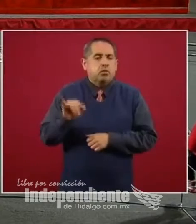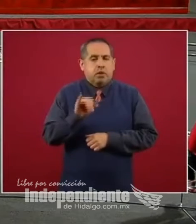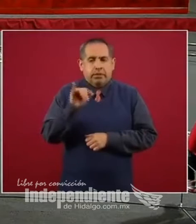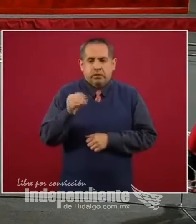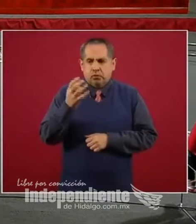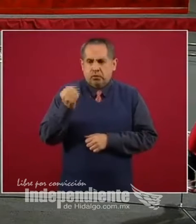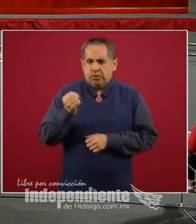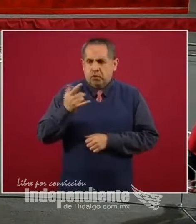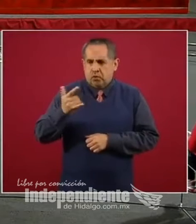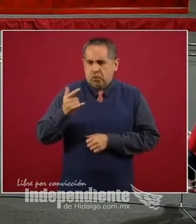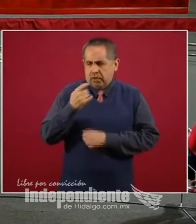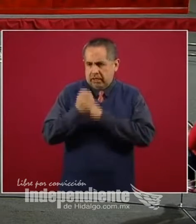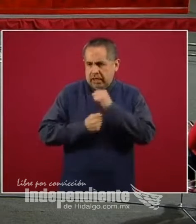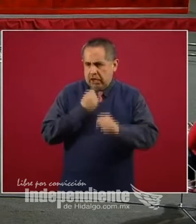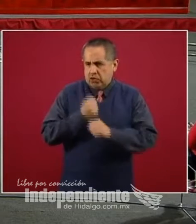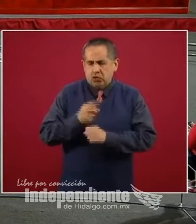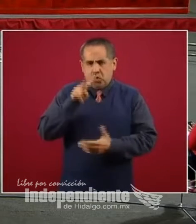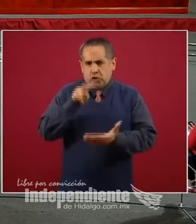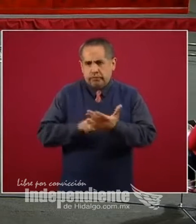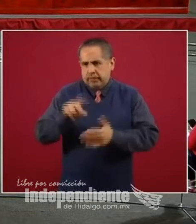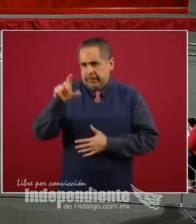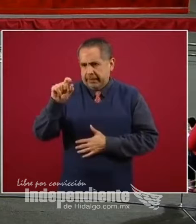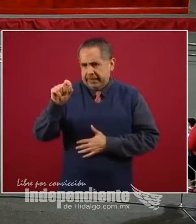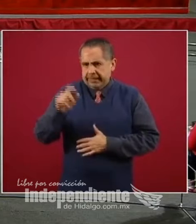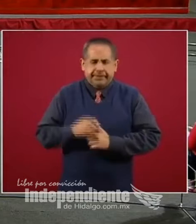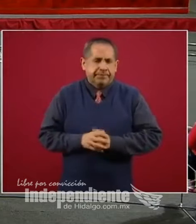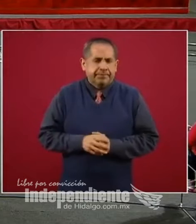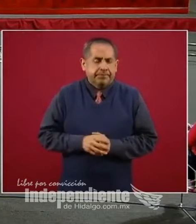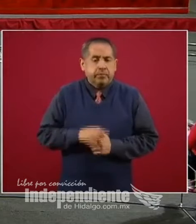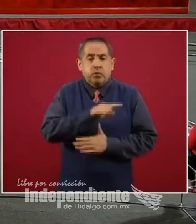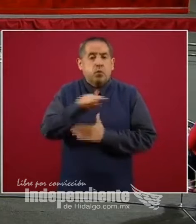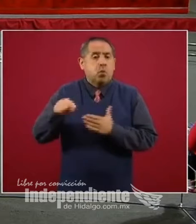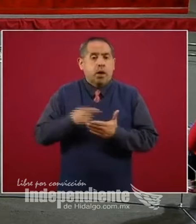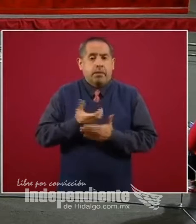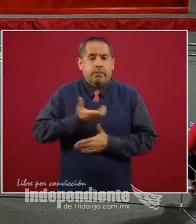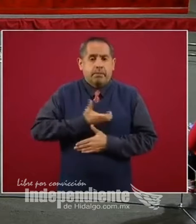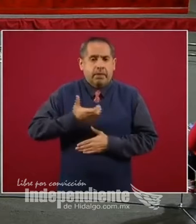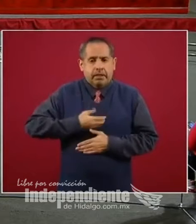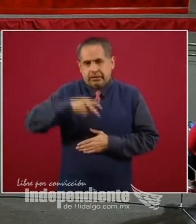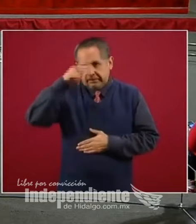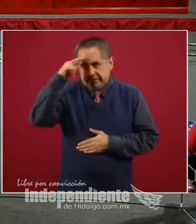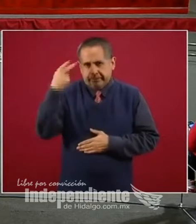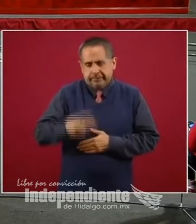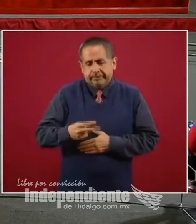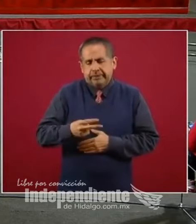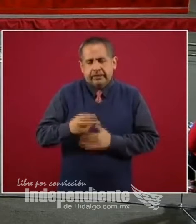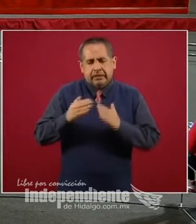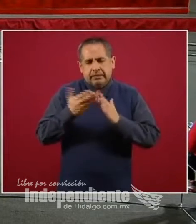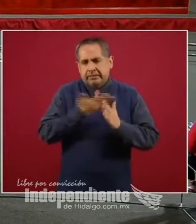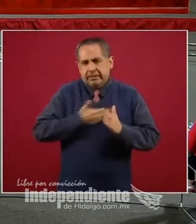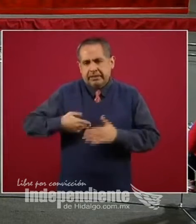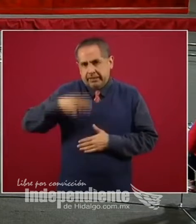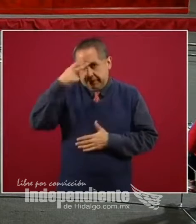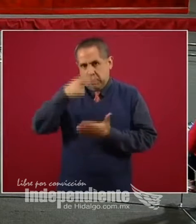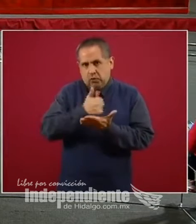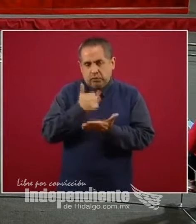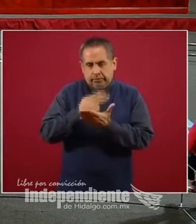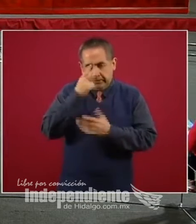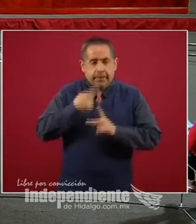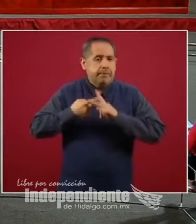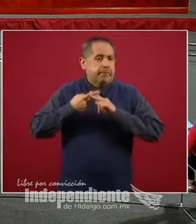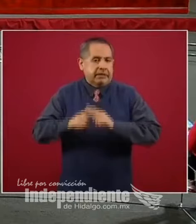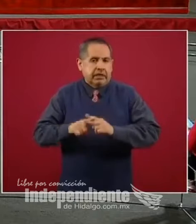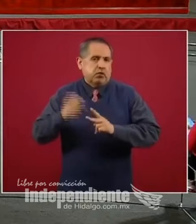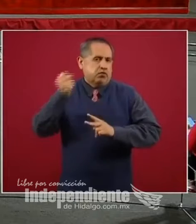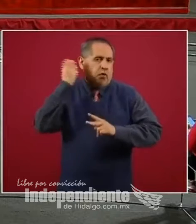Como parte de la conferencia vespertina del panorama sobre el coronavirus COVID-19 en México, autoridades federales recomendaron el cuidado